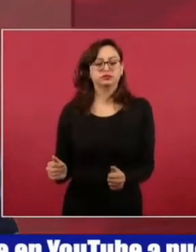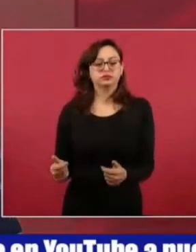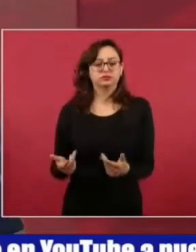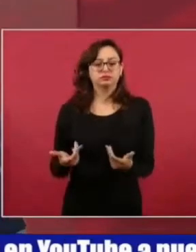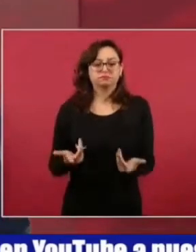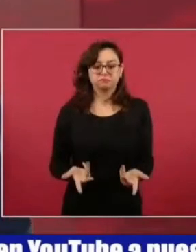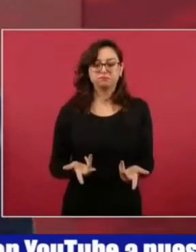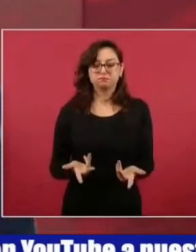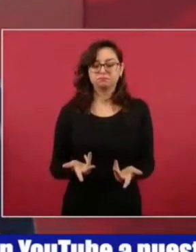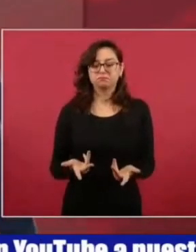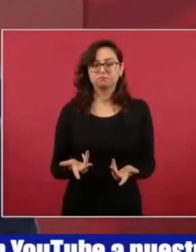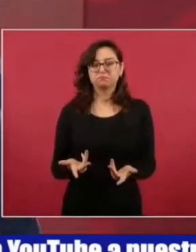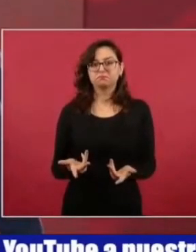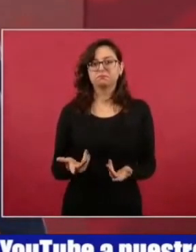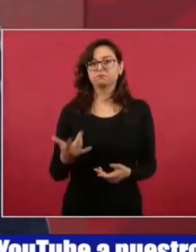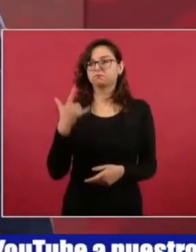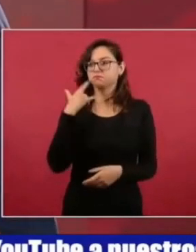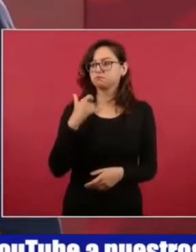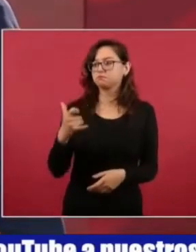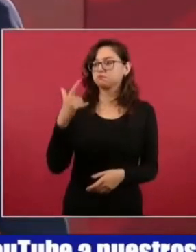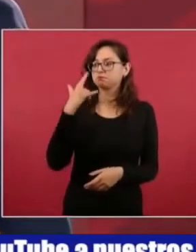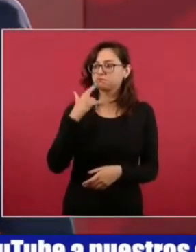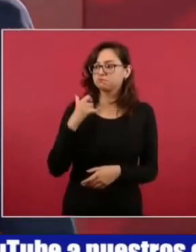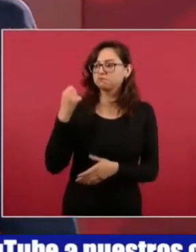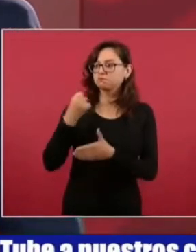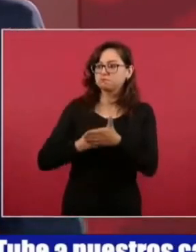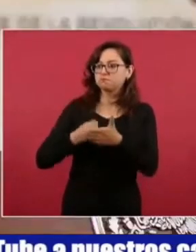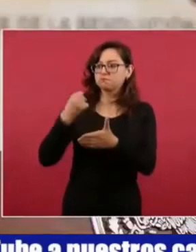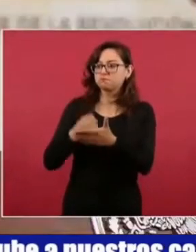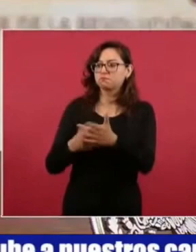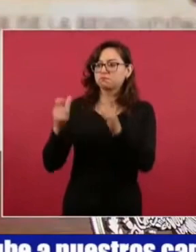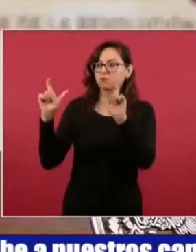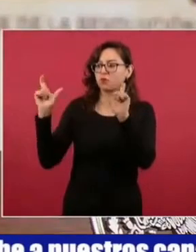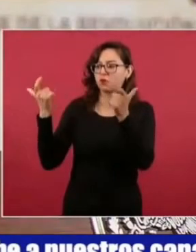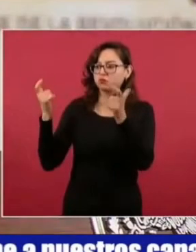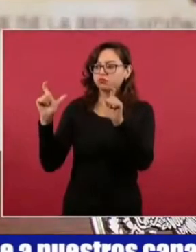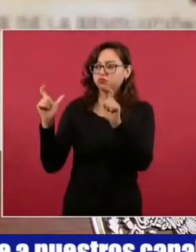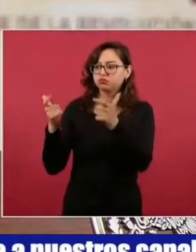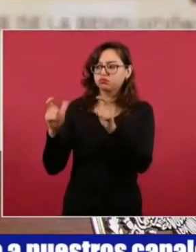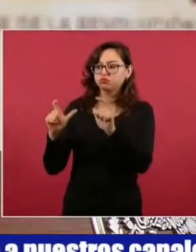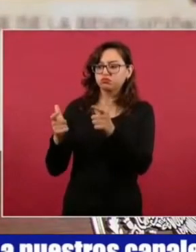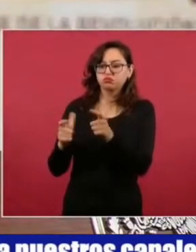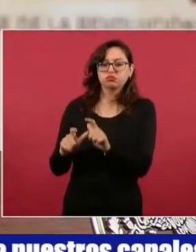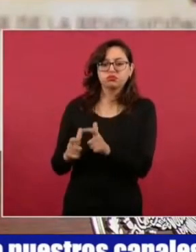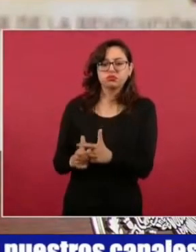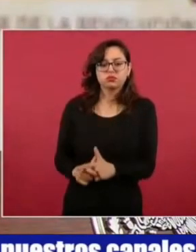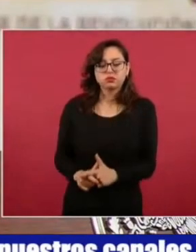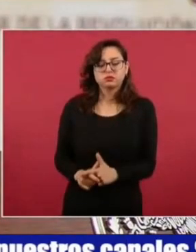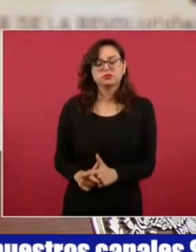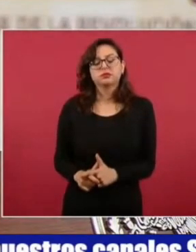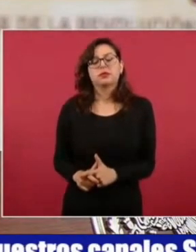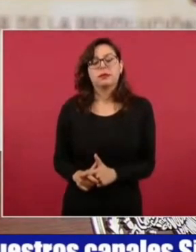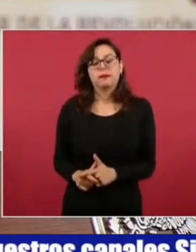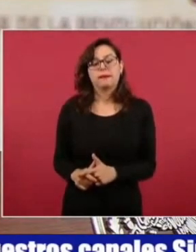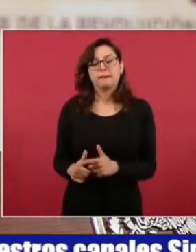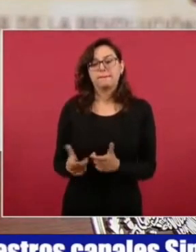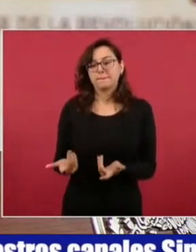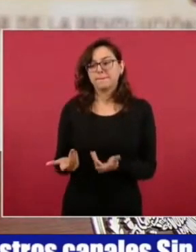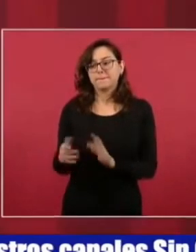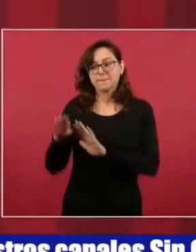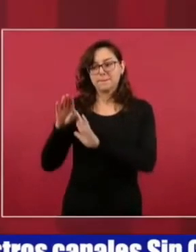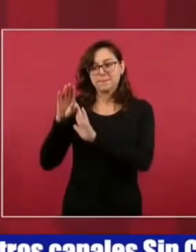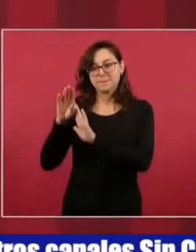o sería la región arrasada por China, que al nivel que va, pues no le